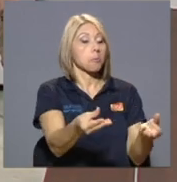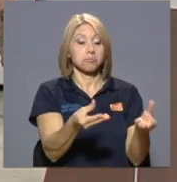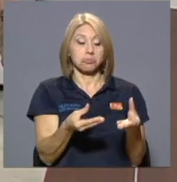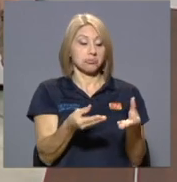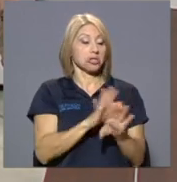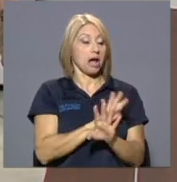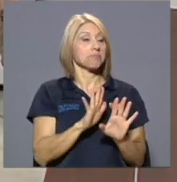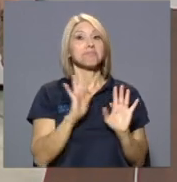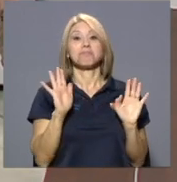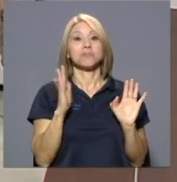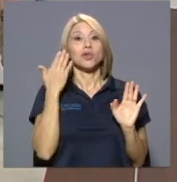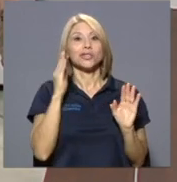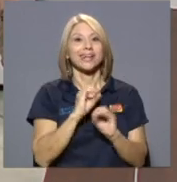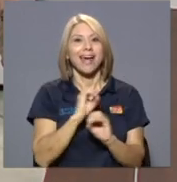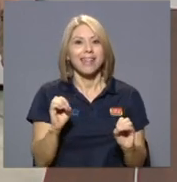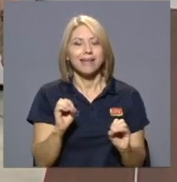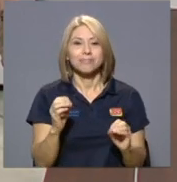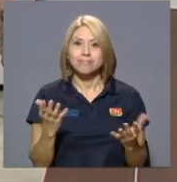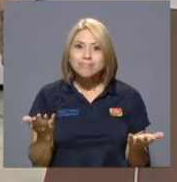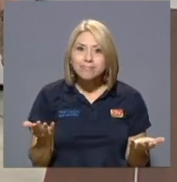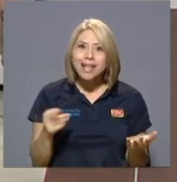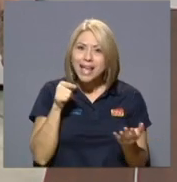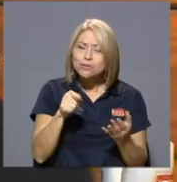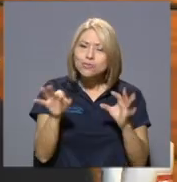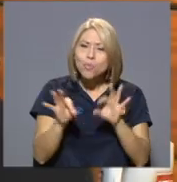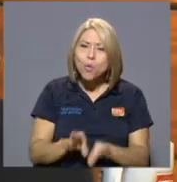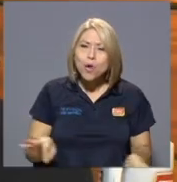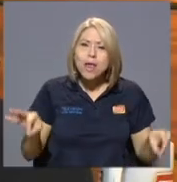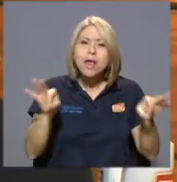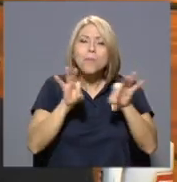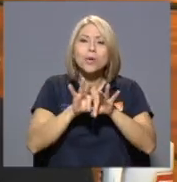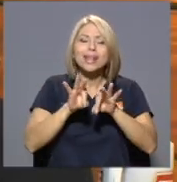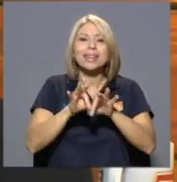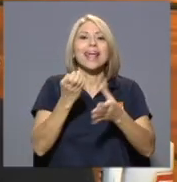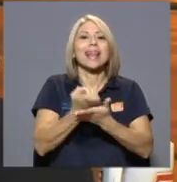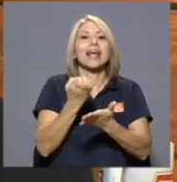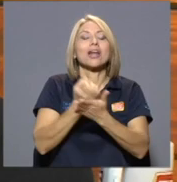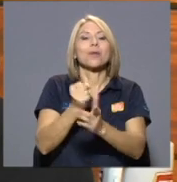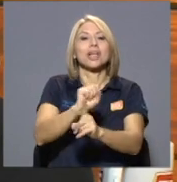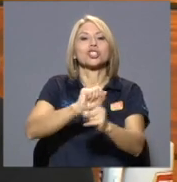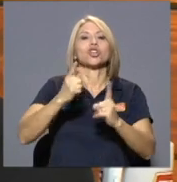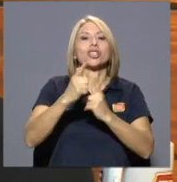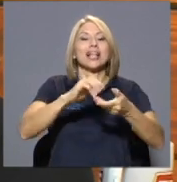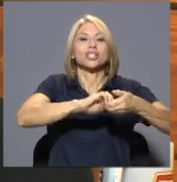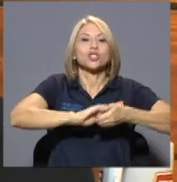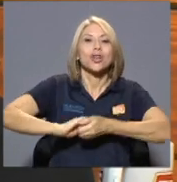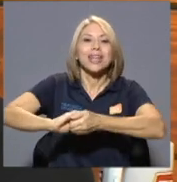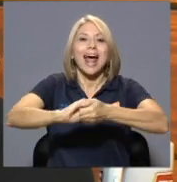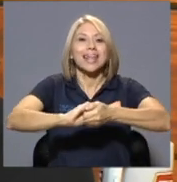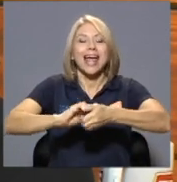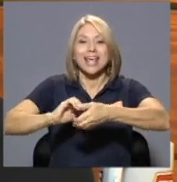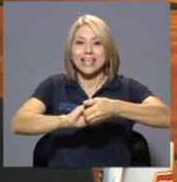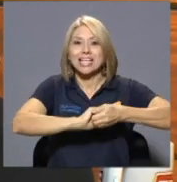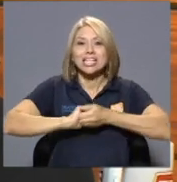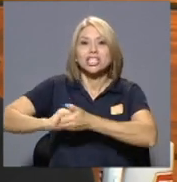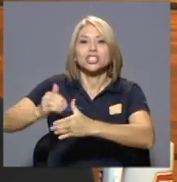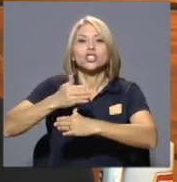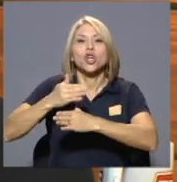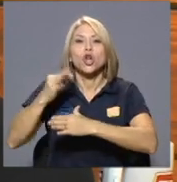yo diría que es elemental en la economía social solidaria y sororaria, en el sentido de que cuando yo cojo un